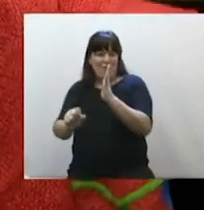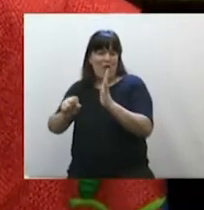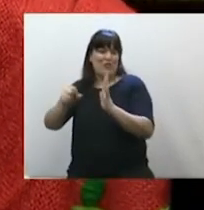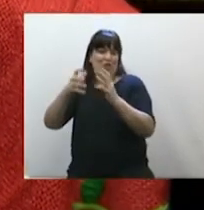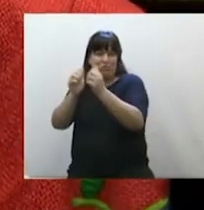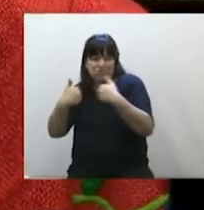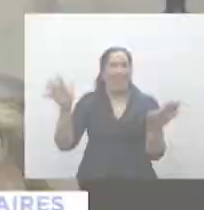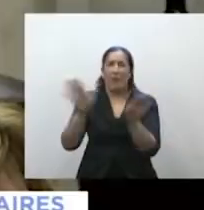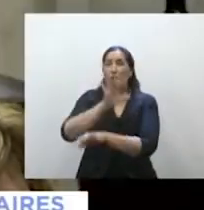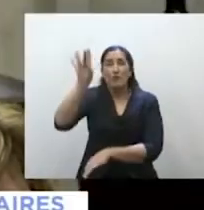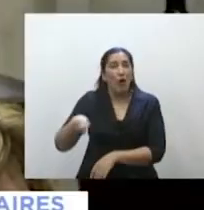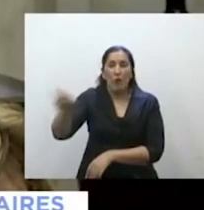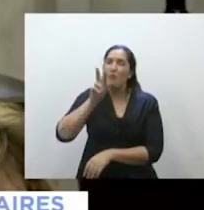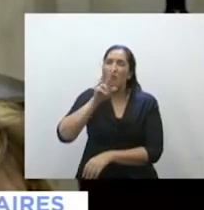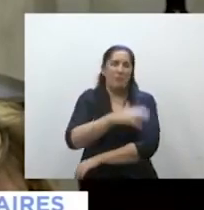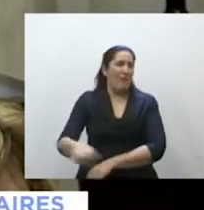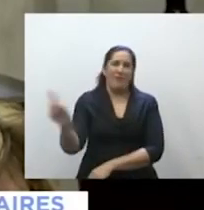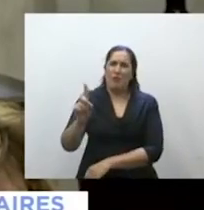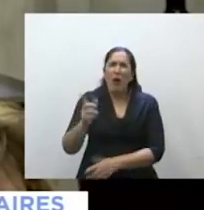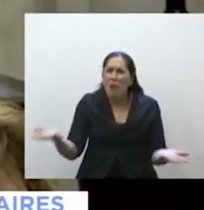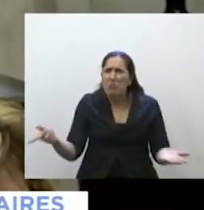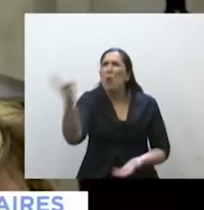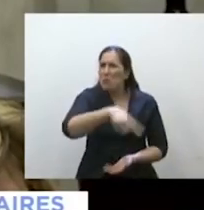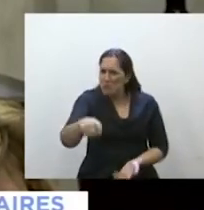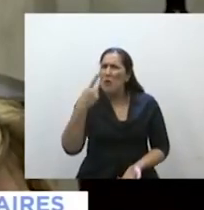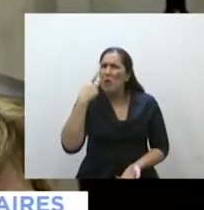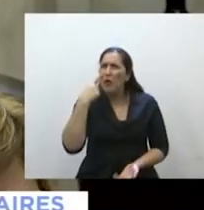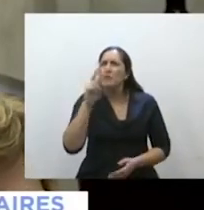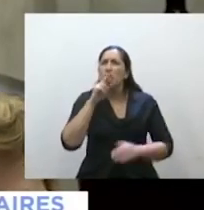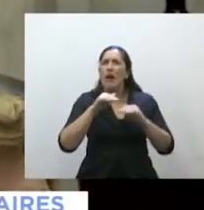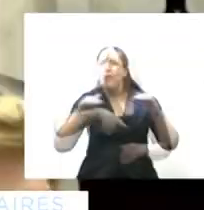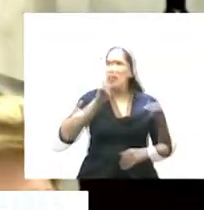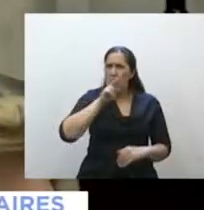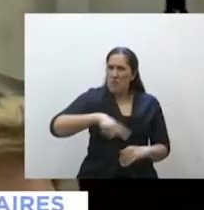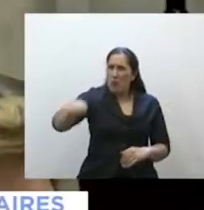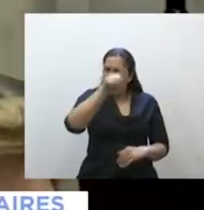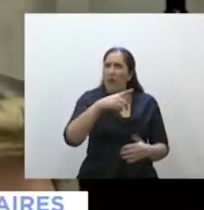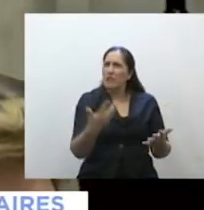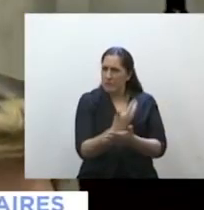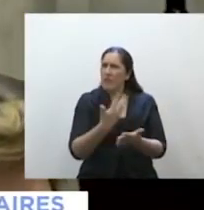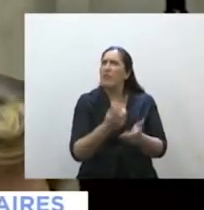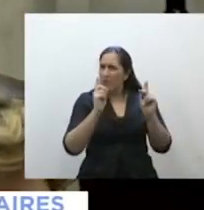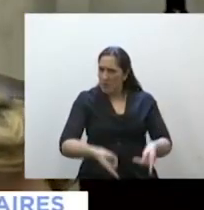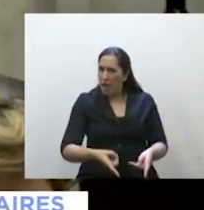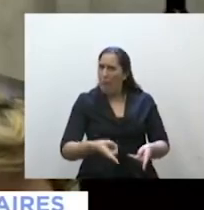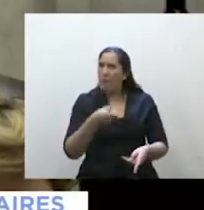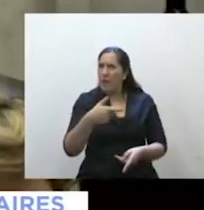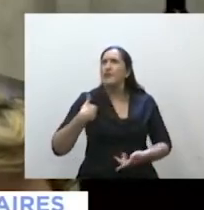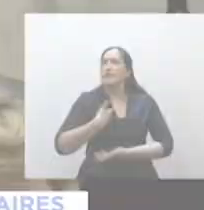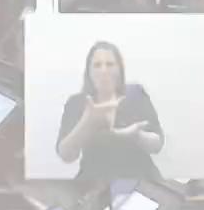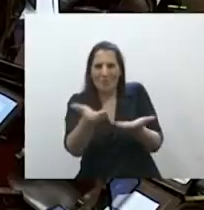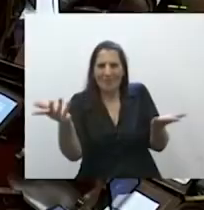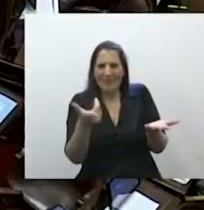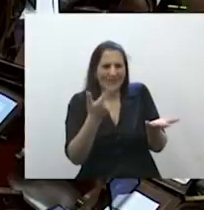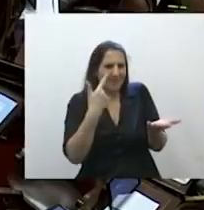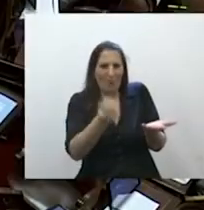en situación de riesgo? ¿O me van a decir que no conocen mujeres de clase media y clase alta que sufren también los embates de una sociedad